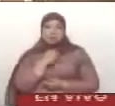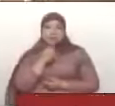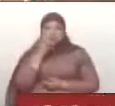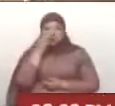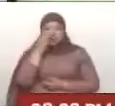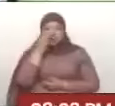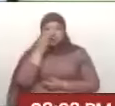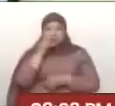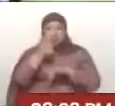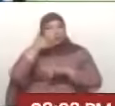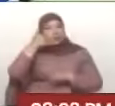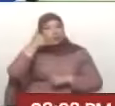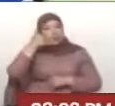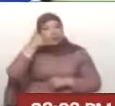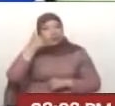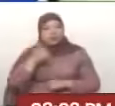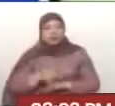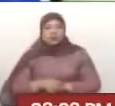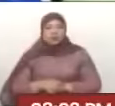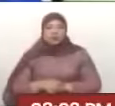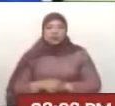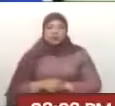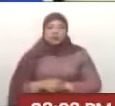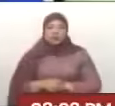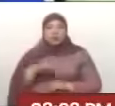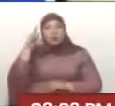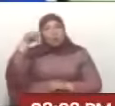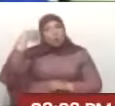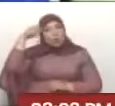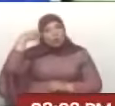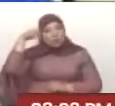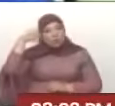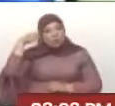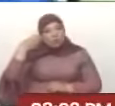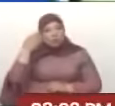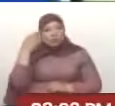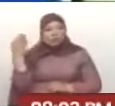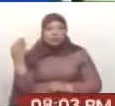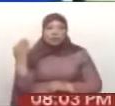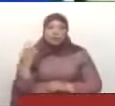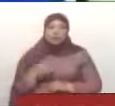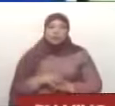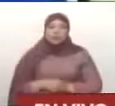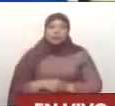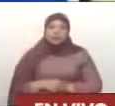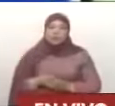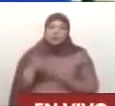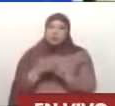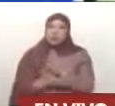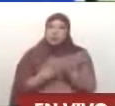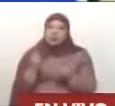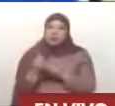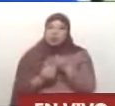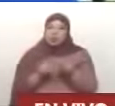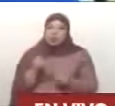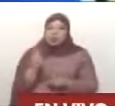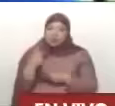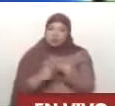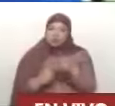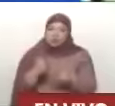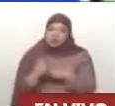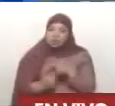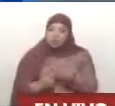llamada Jessica Serrano. ¿Dónde lo tiene? En un video. Ajá. Quiero que lo veamos. Ella se expresa acerca de cómo ha sido todo este